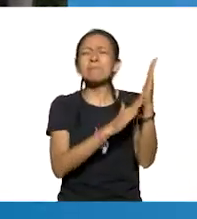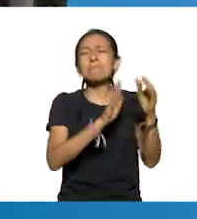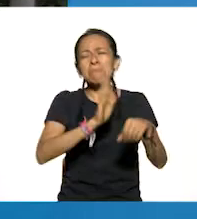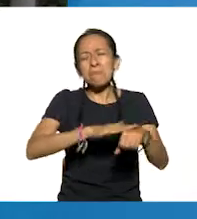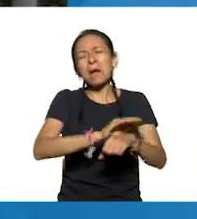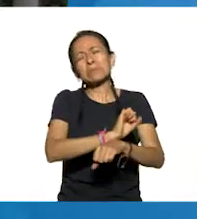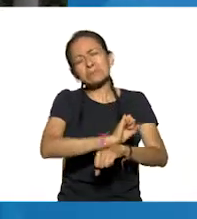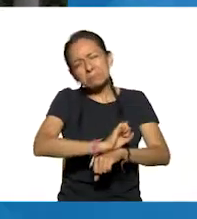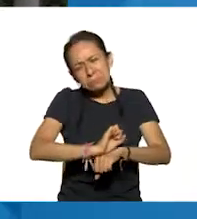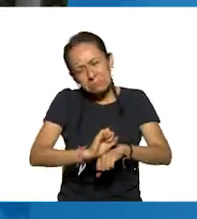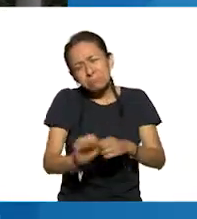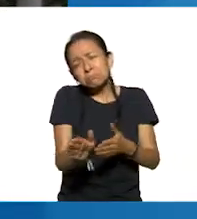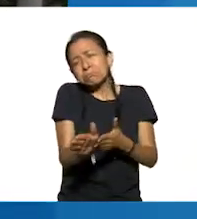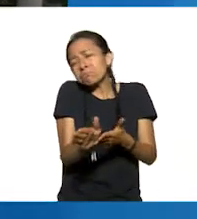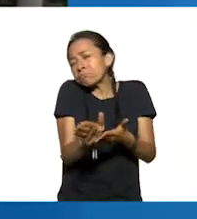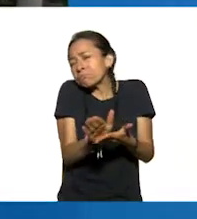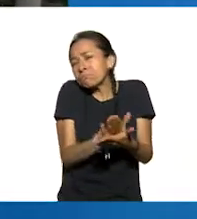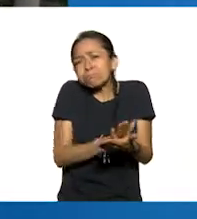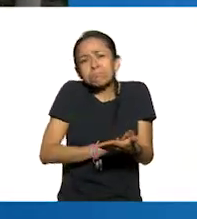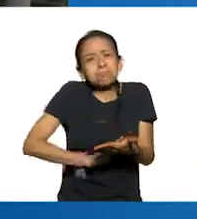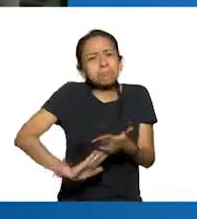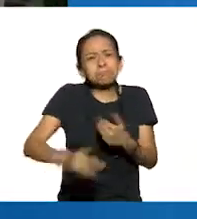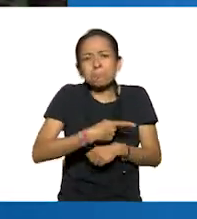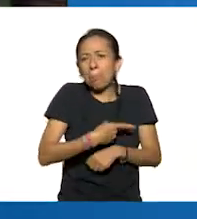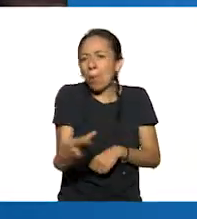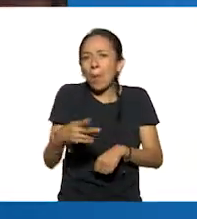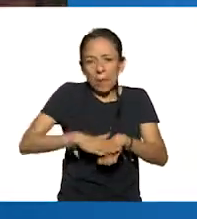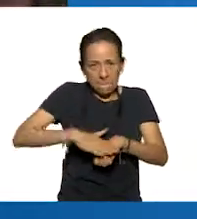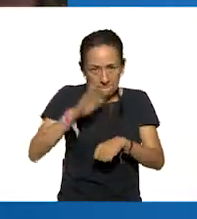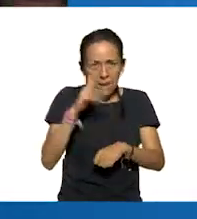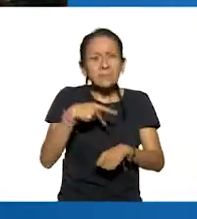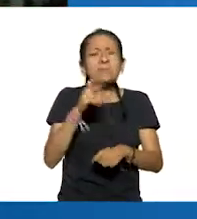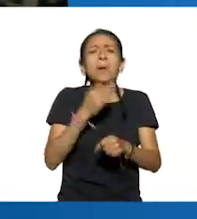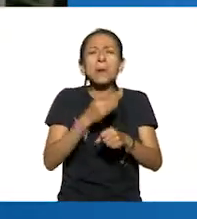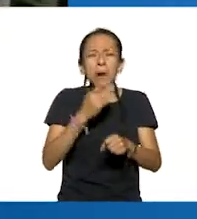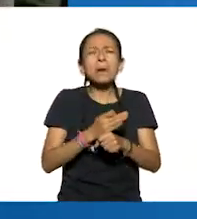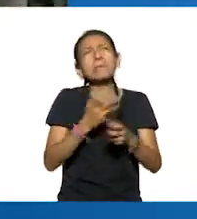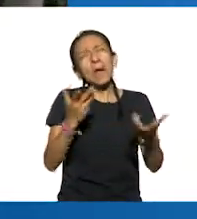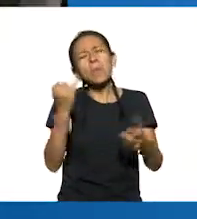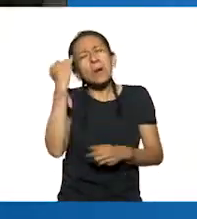más humilde, más pobre. Pero es una buena reconstrucción